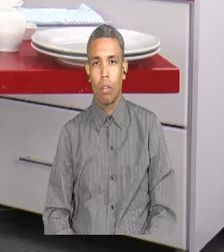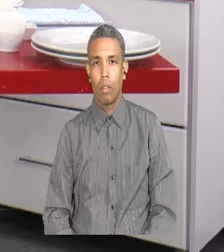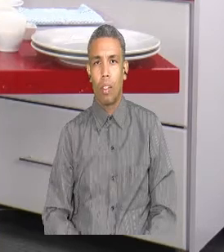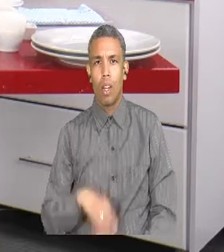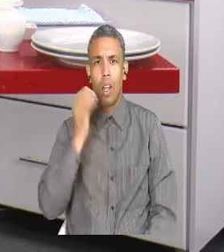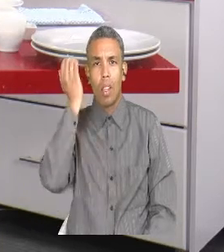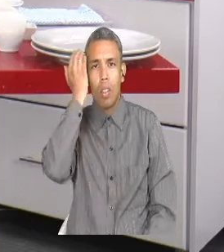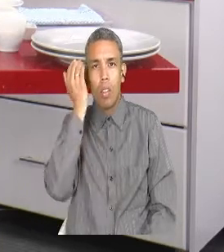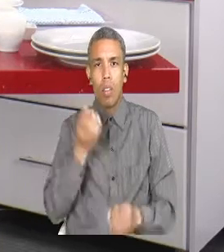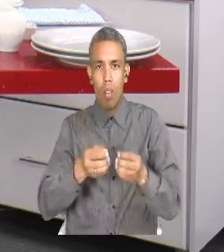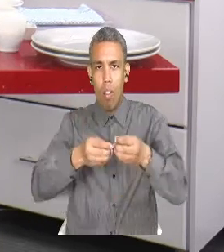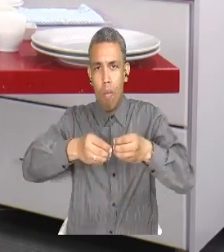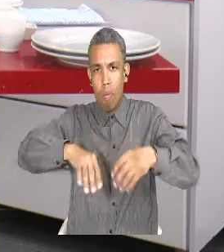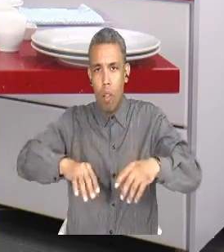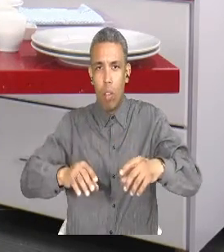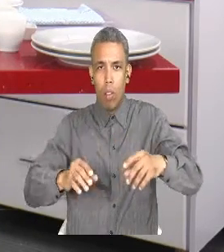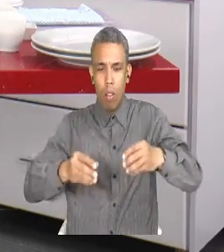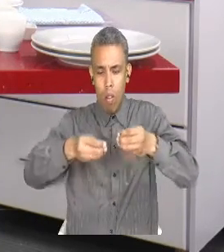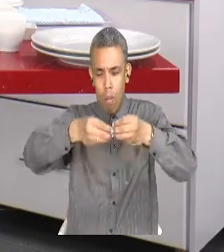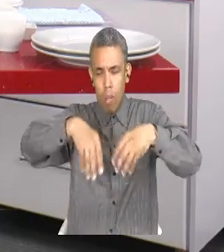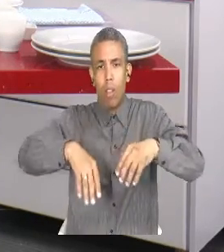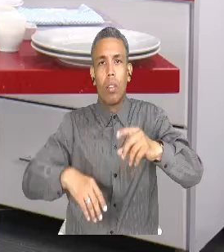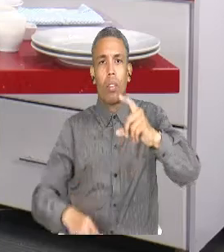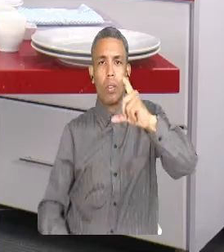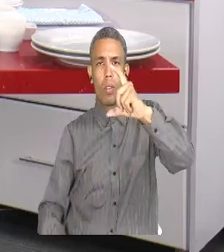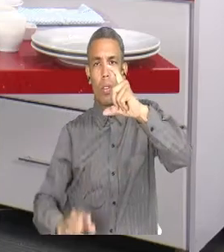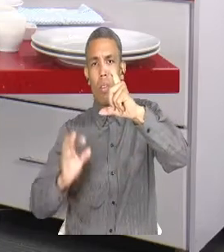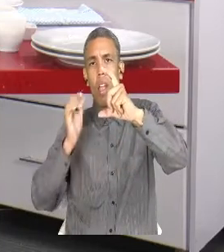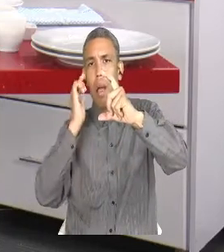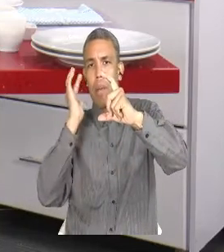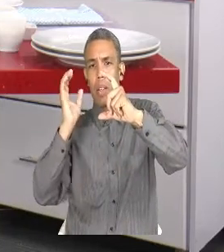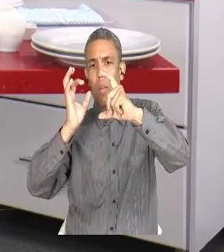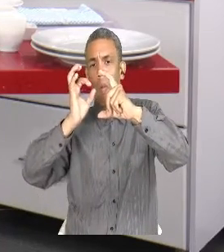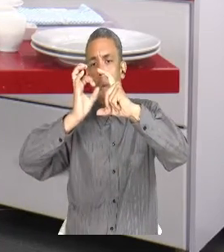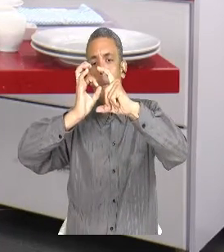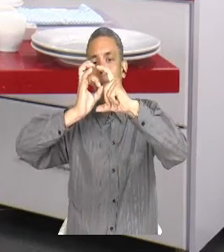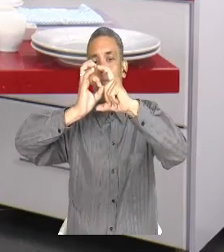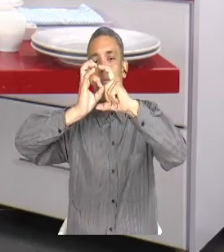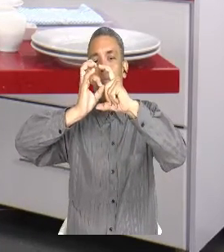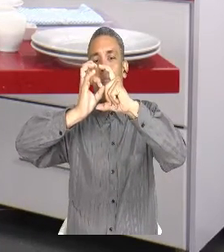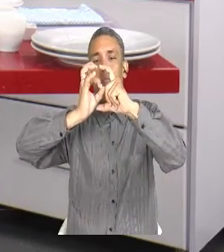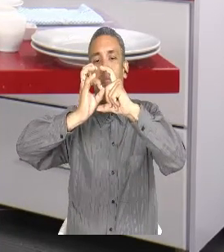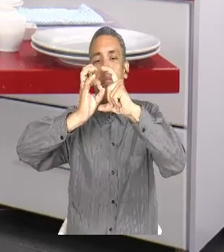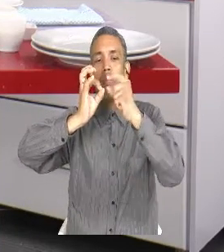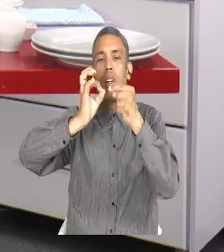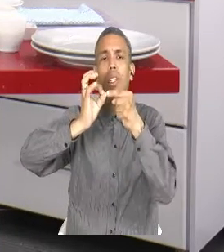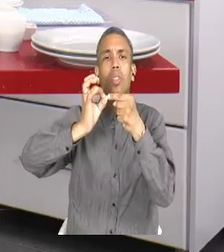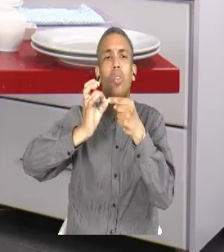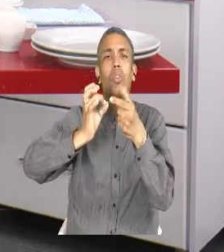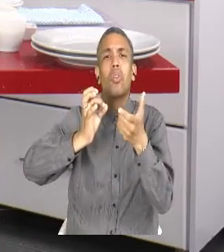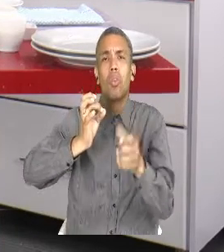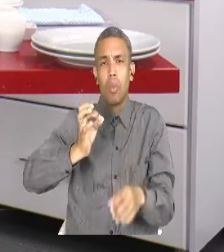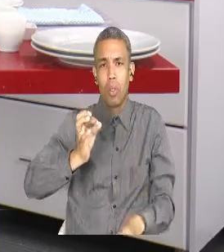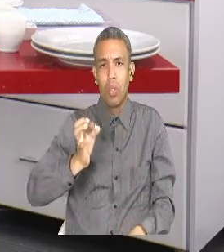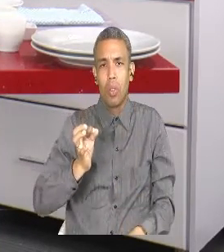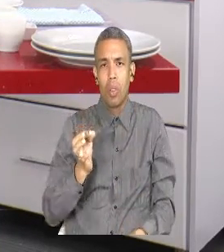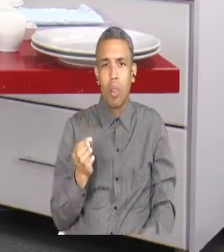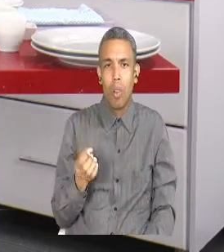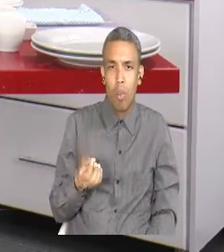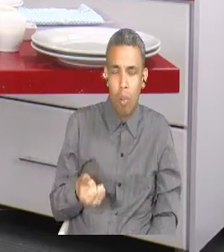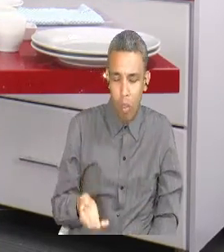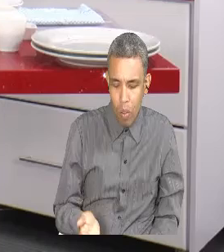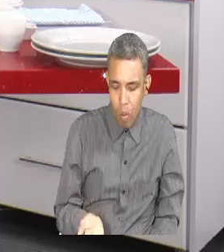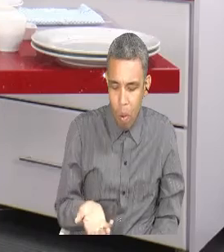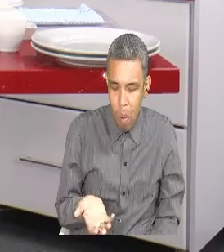la yema de la clara, Rochi. Ajá. La idea era que al partir el huevo quedara en un centro, en una